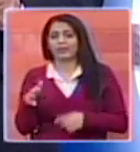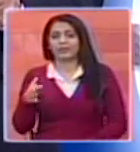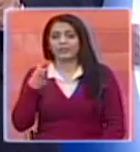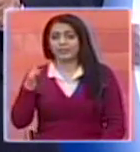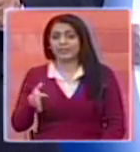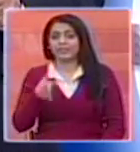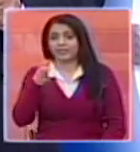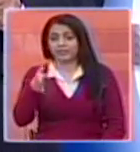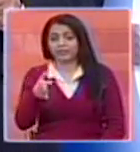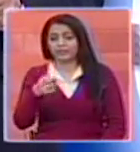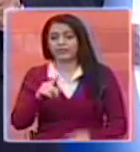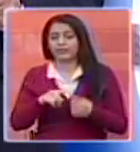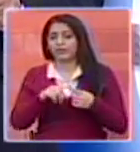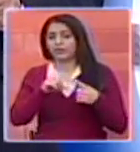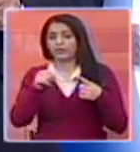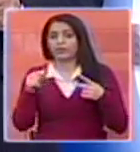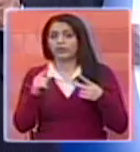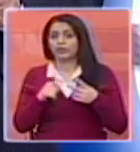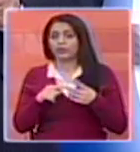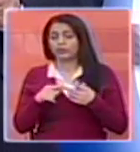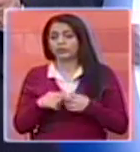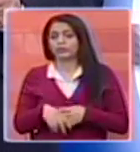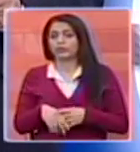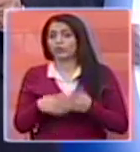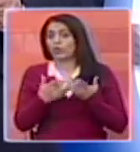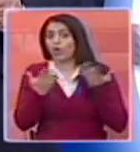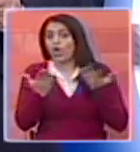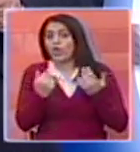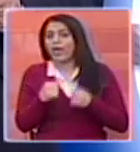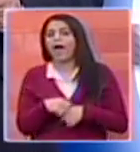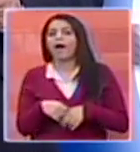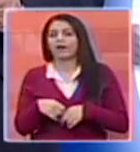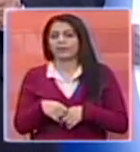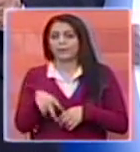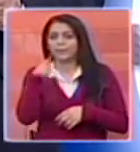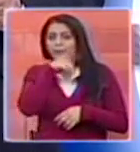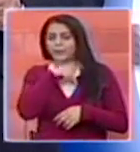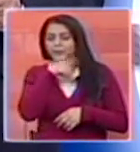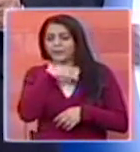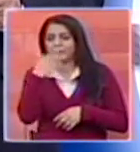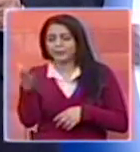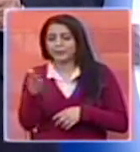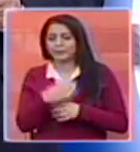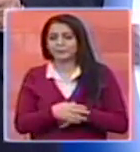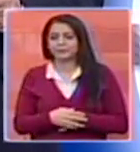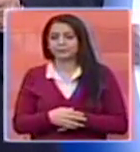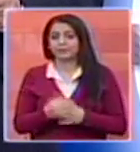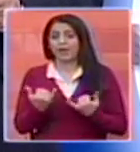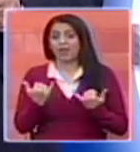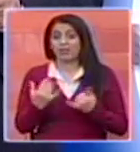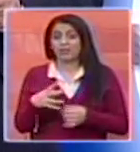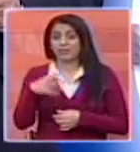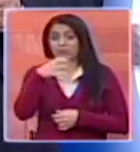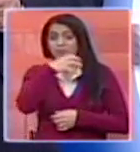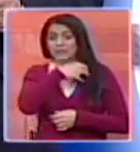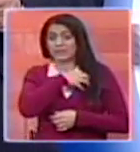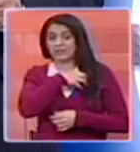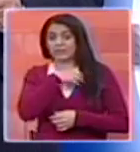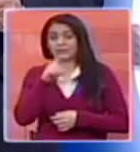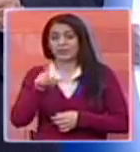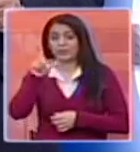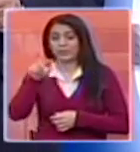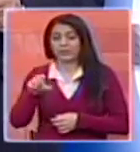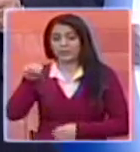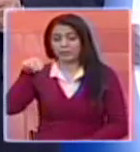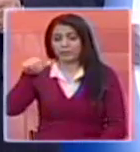Real Estamarín 2 de Porto Viejo, la baja de Barcelona, les decimos de manera puntual, no podrá contar con